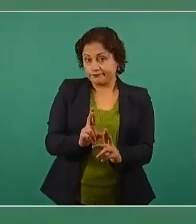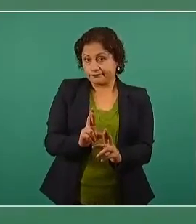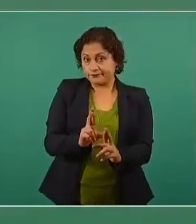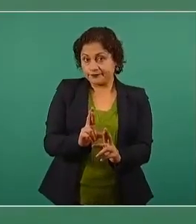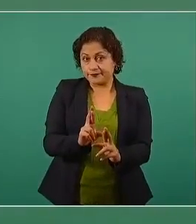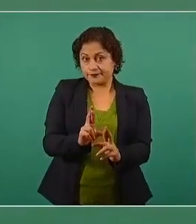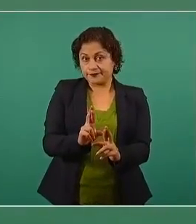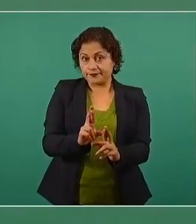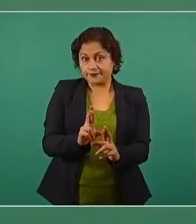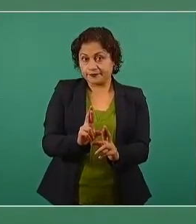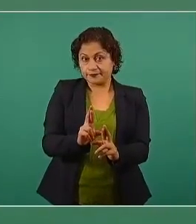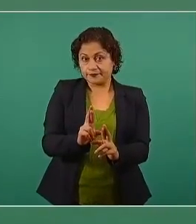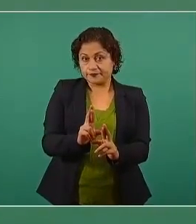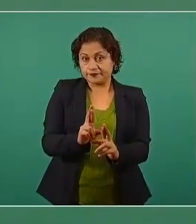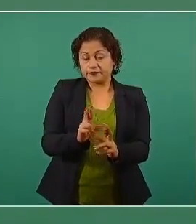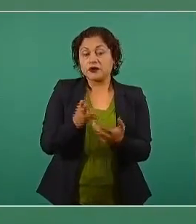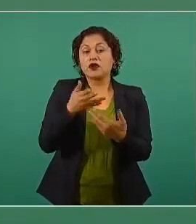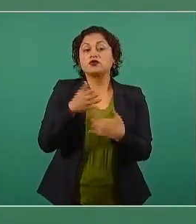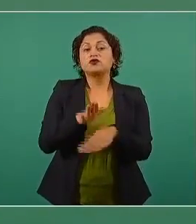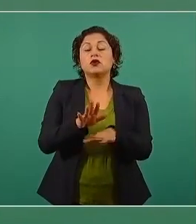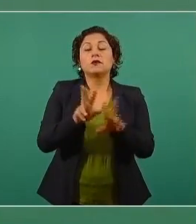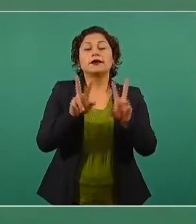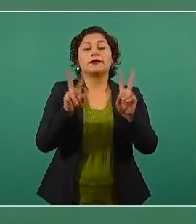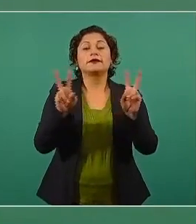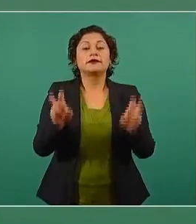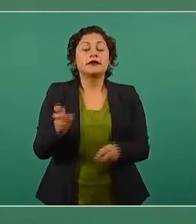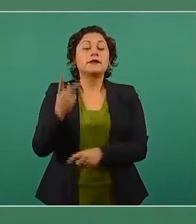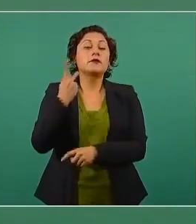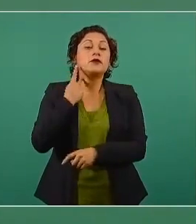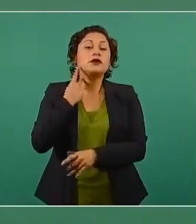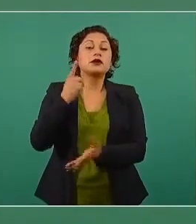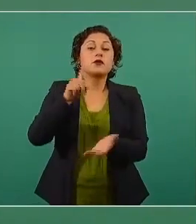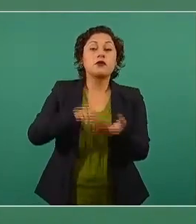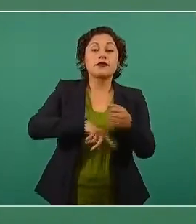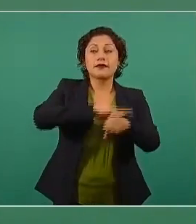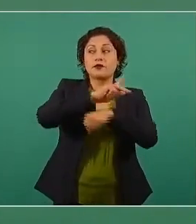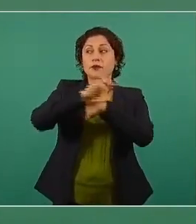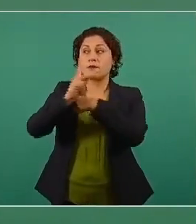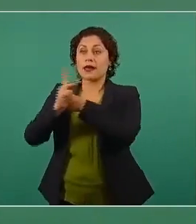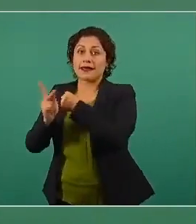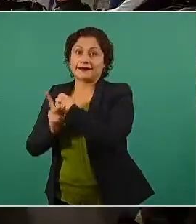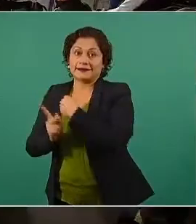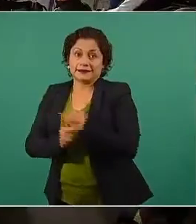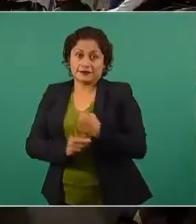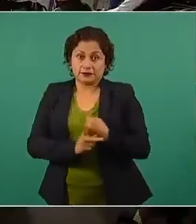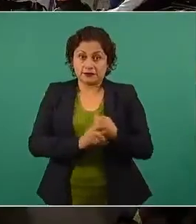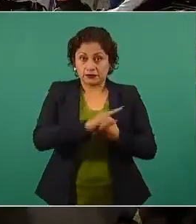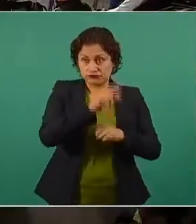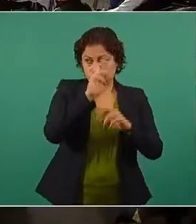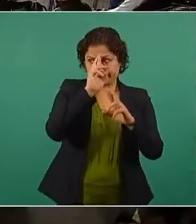de la política interna de otras naciones.